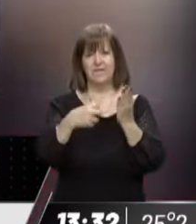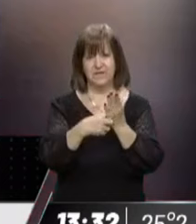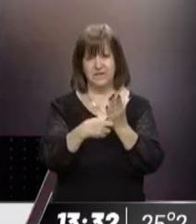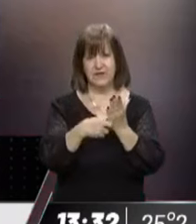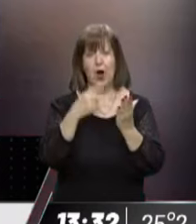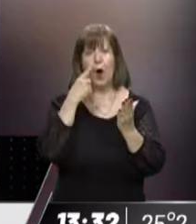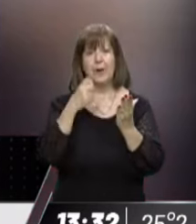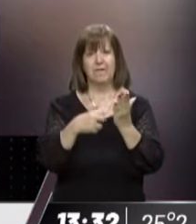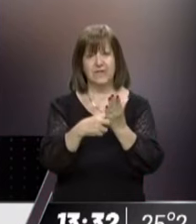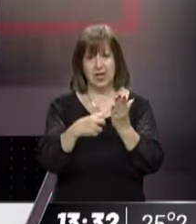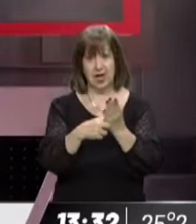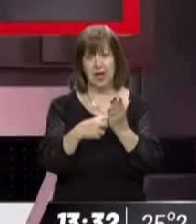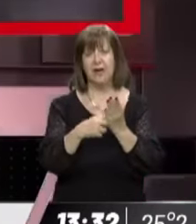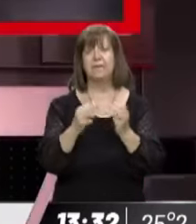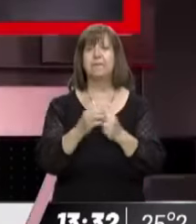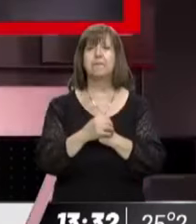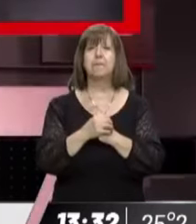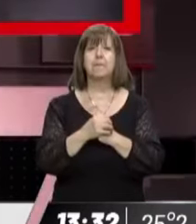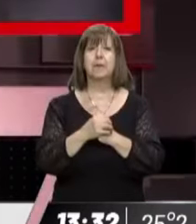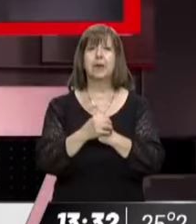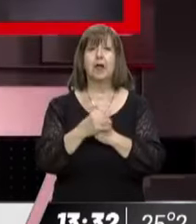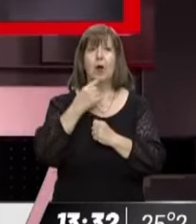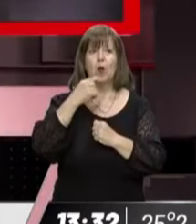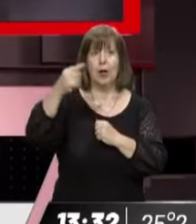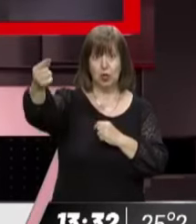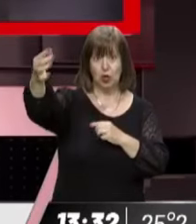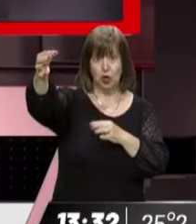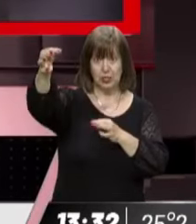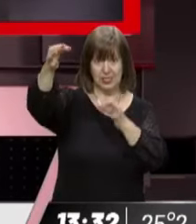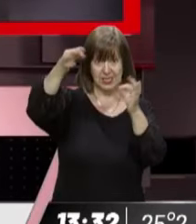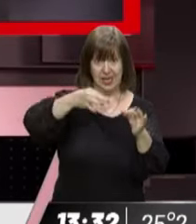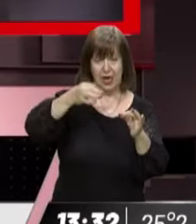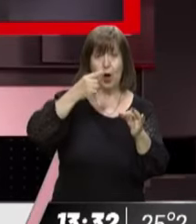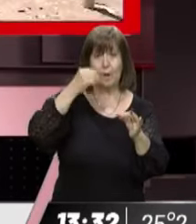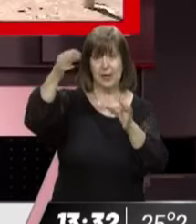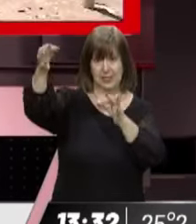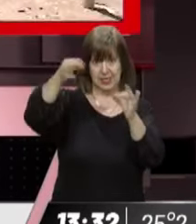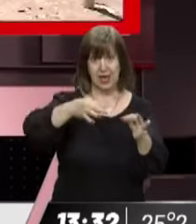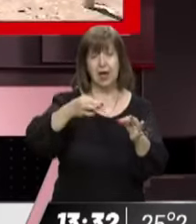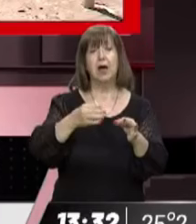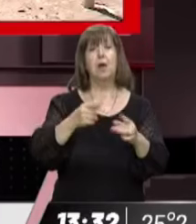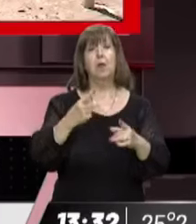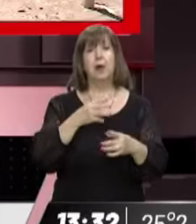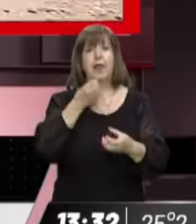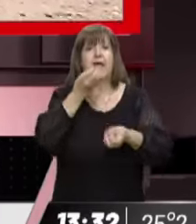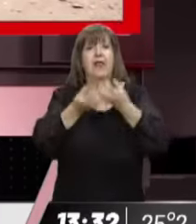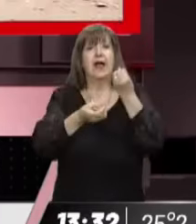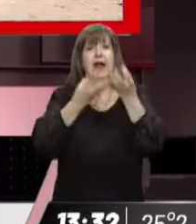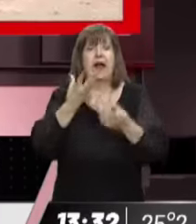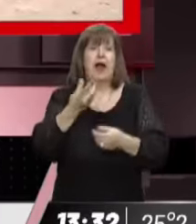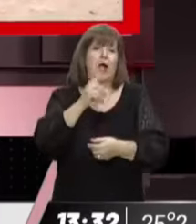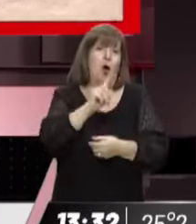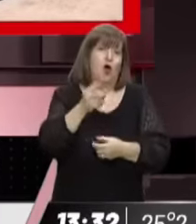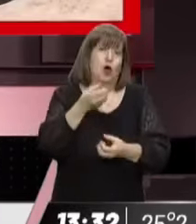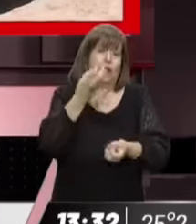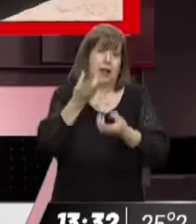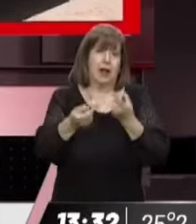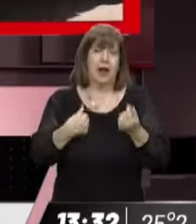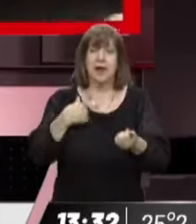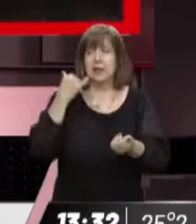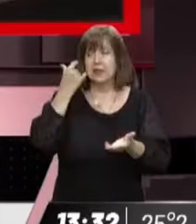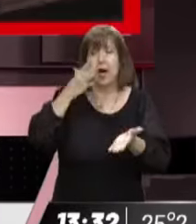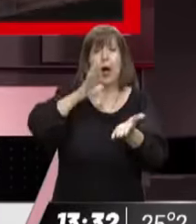Cuando llegue, ahí puede ejercer el derecho de declarar o no. Se le mostrarán las pruebas que se